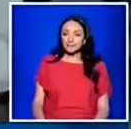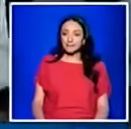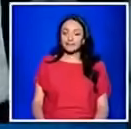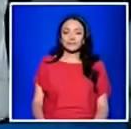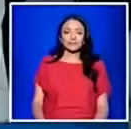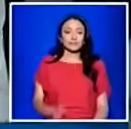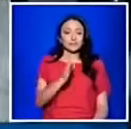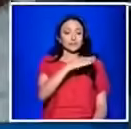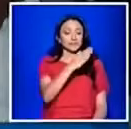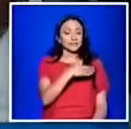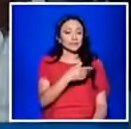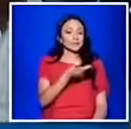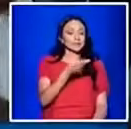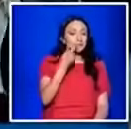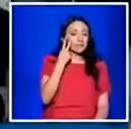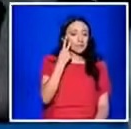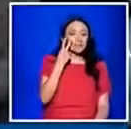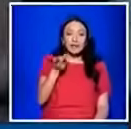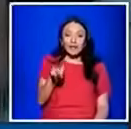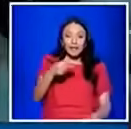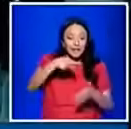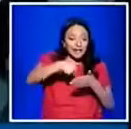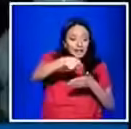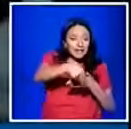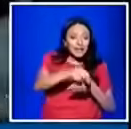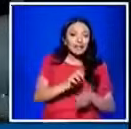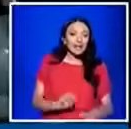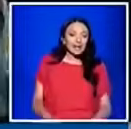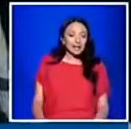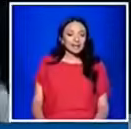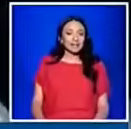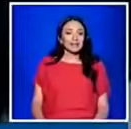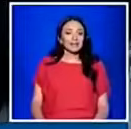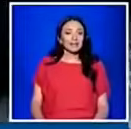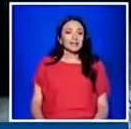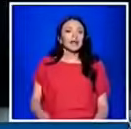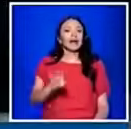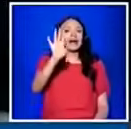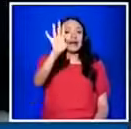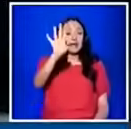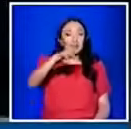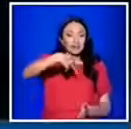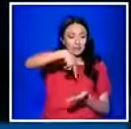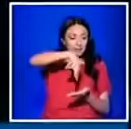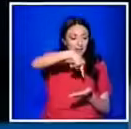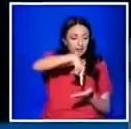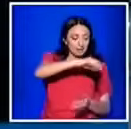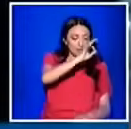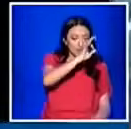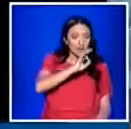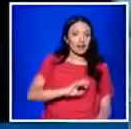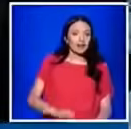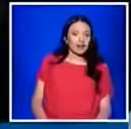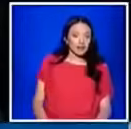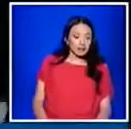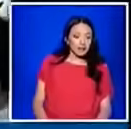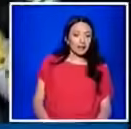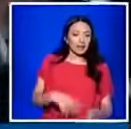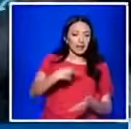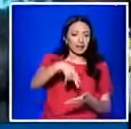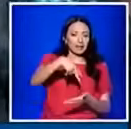Vamos acá, le va a dar el abracito. Y también le van a hacer valer porque todavía baila, ¿no es cierto? ¿Todavía baila? ¿Sí baila